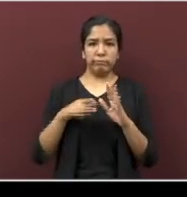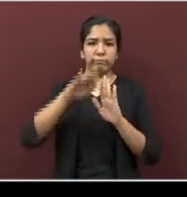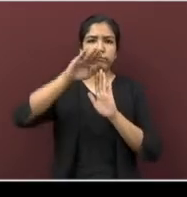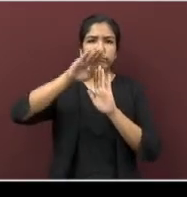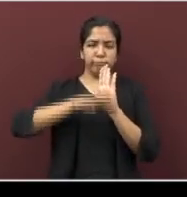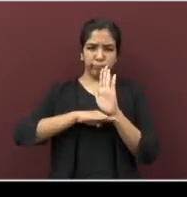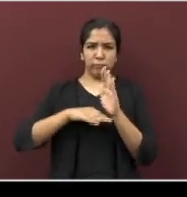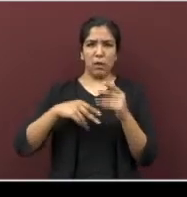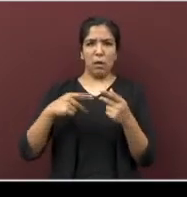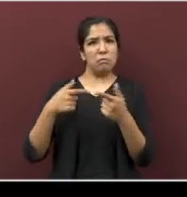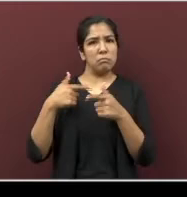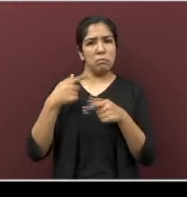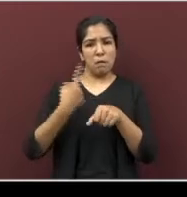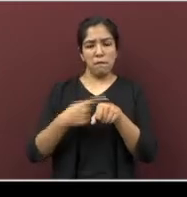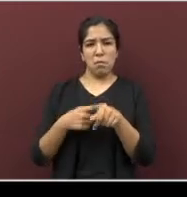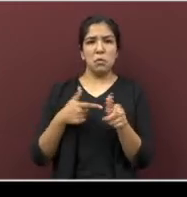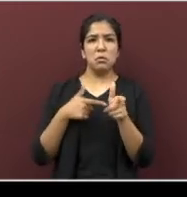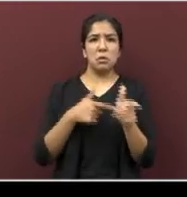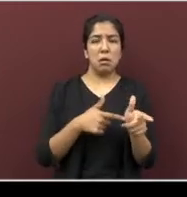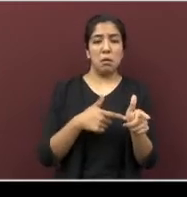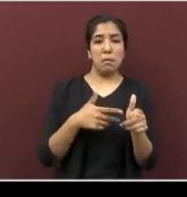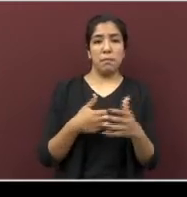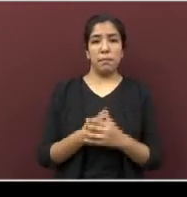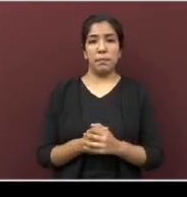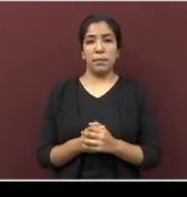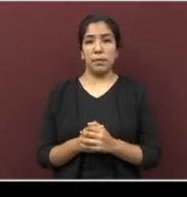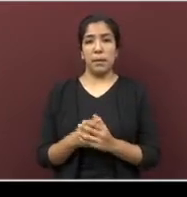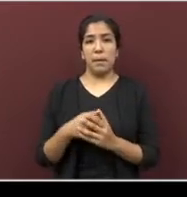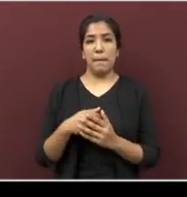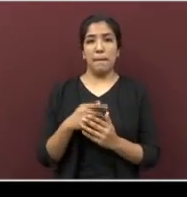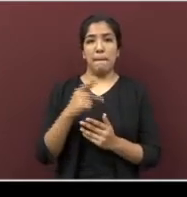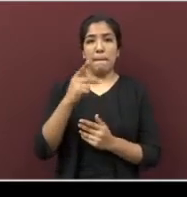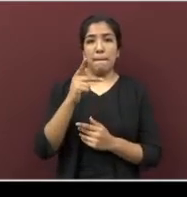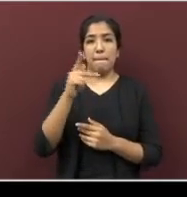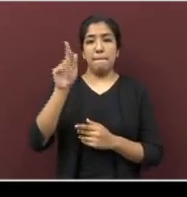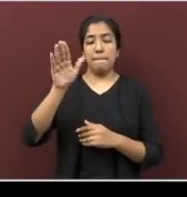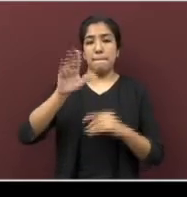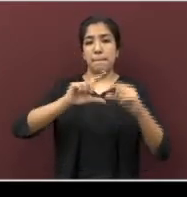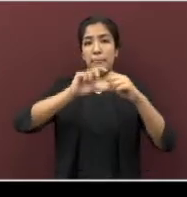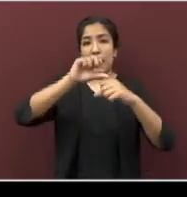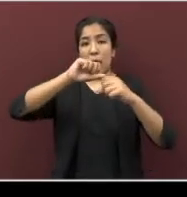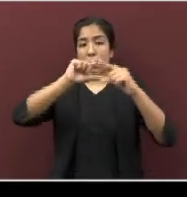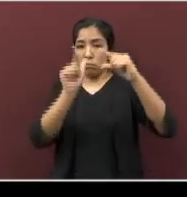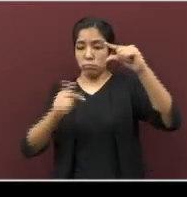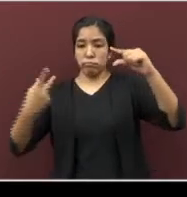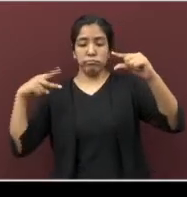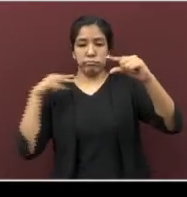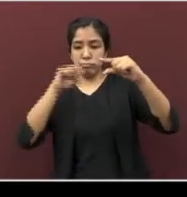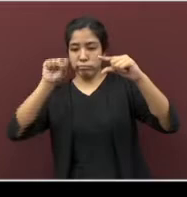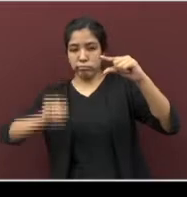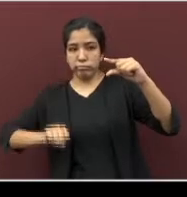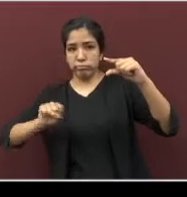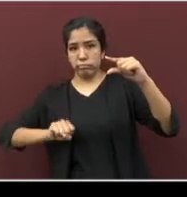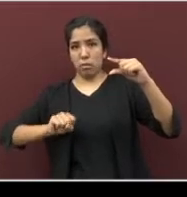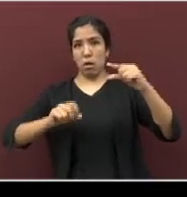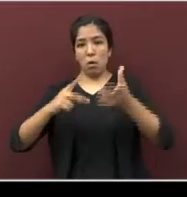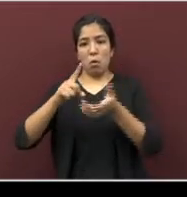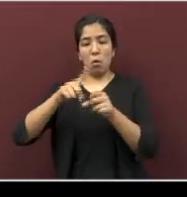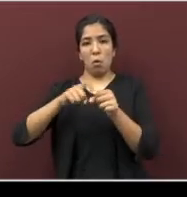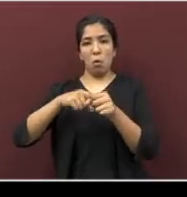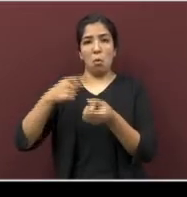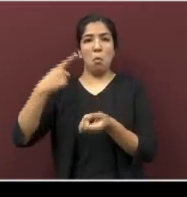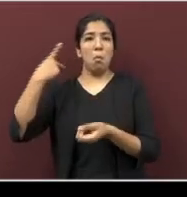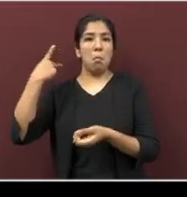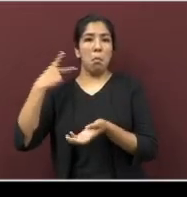18 municipios activos pánuco en rojo con incremento a 49 casos costa rica y ahora